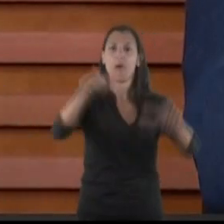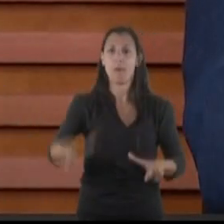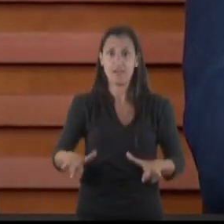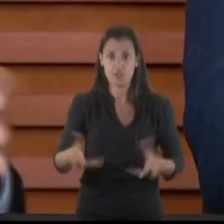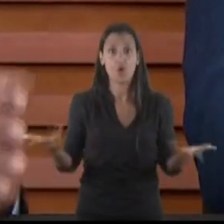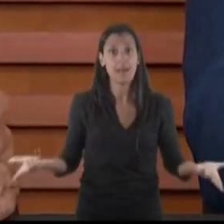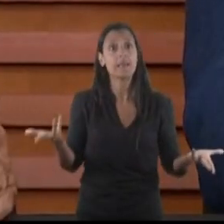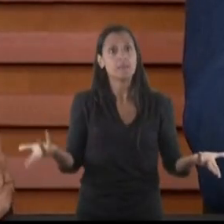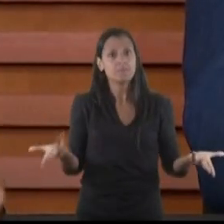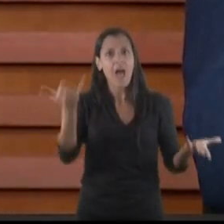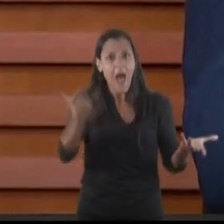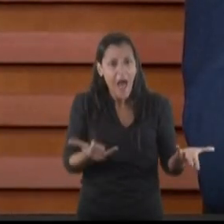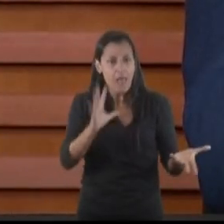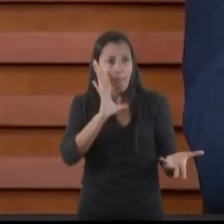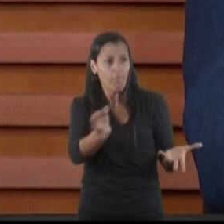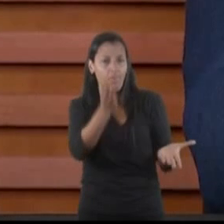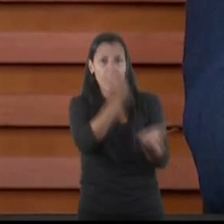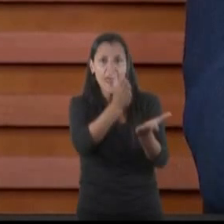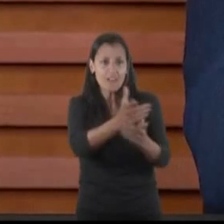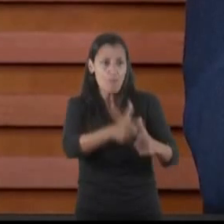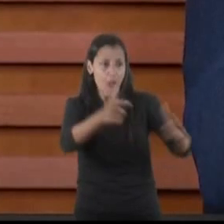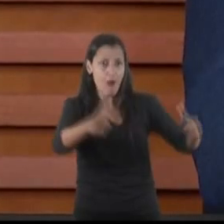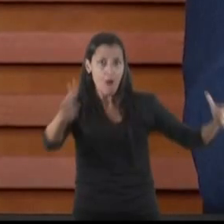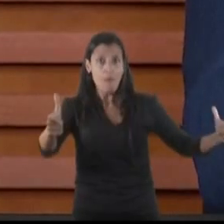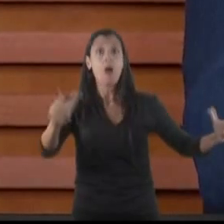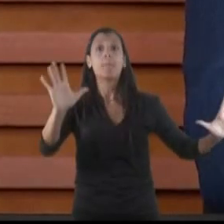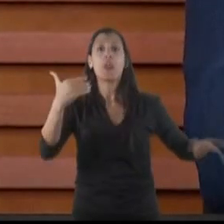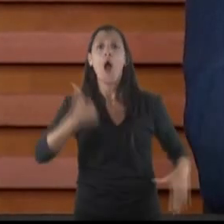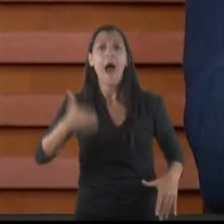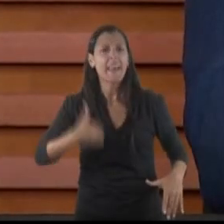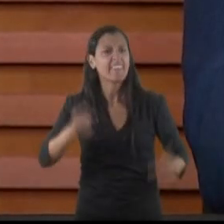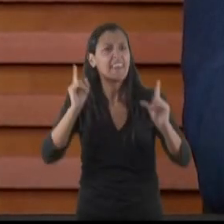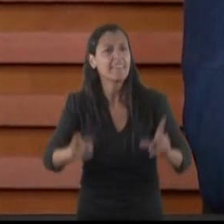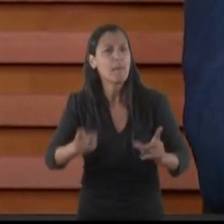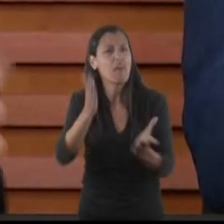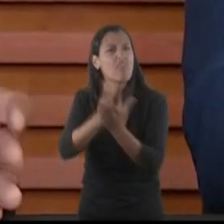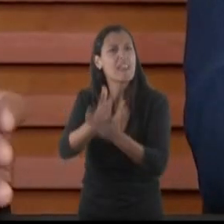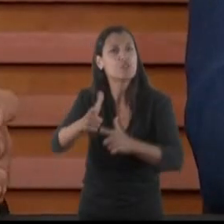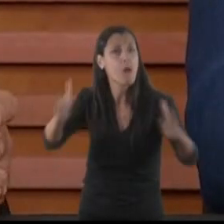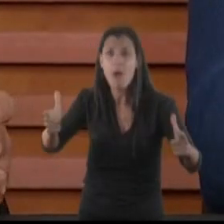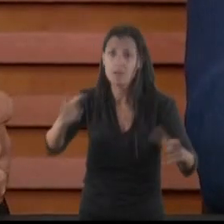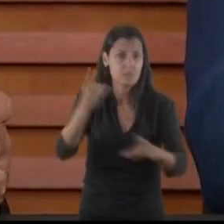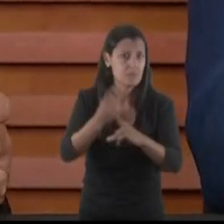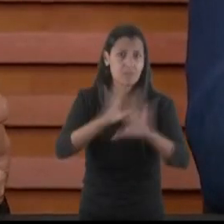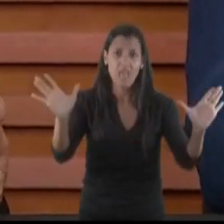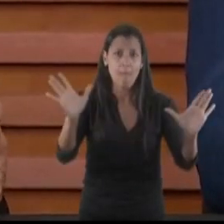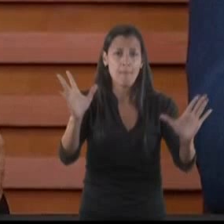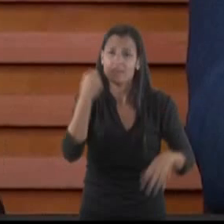Así como ampliamos esos derechos, la Argentina se caracterizó por ampliar los derechos siempre.